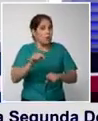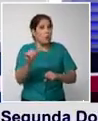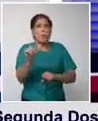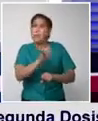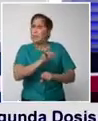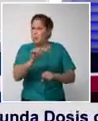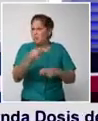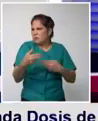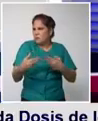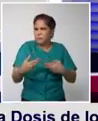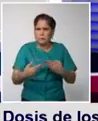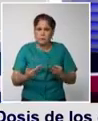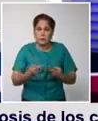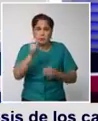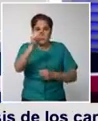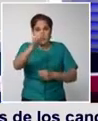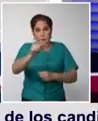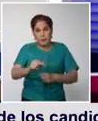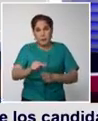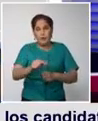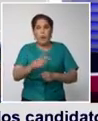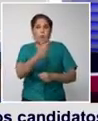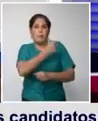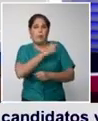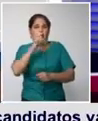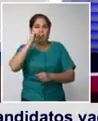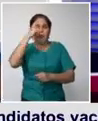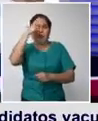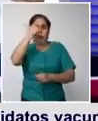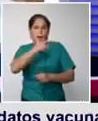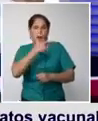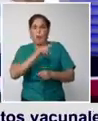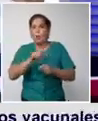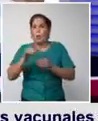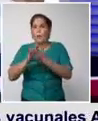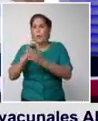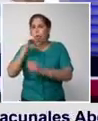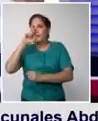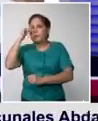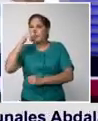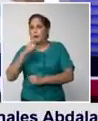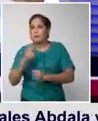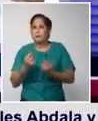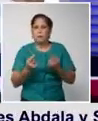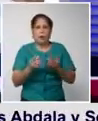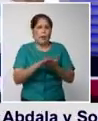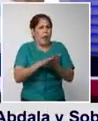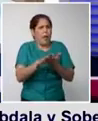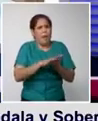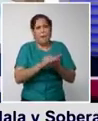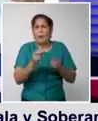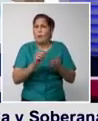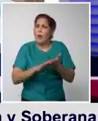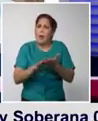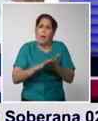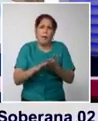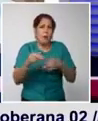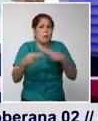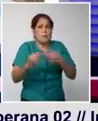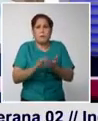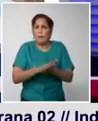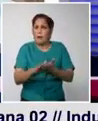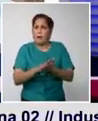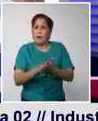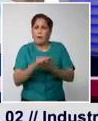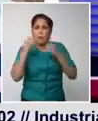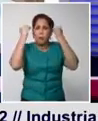¿qué sucedería con esa persona que recibe Abdala y no Mambisa? Sí. No, tampoco es ningún problema de qué